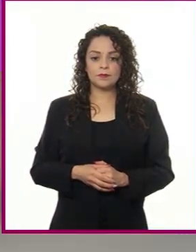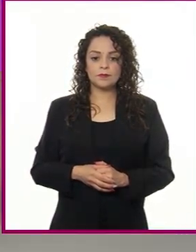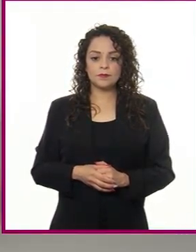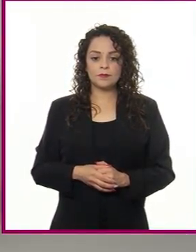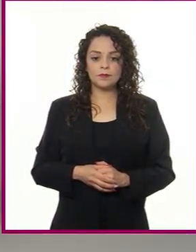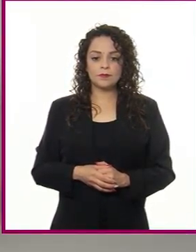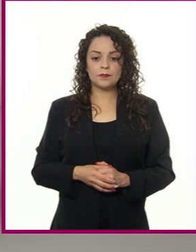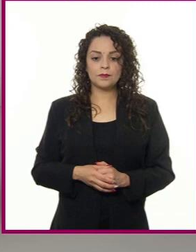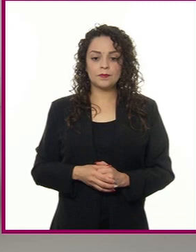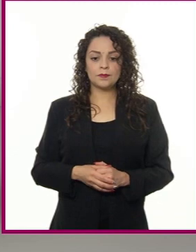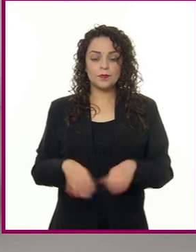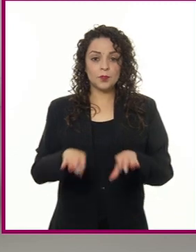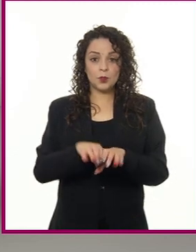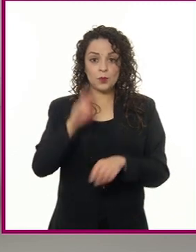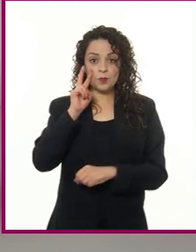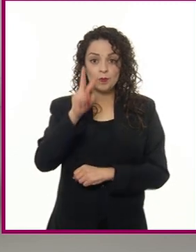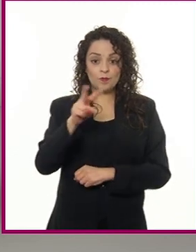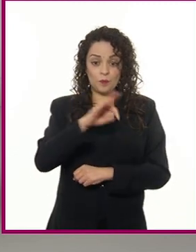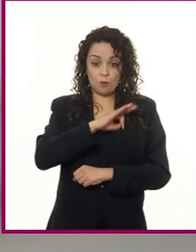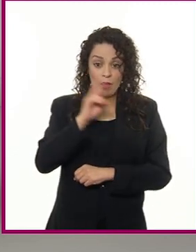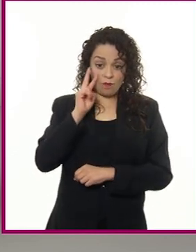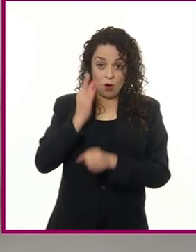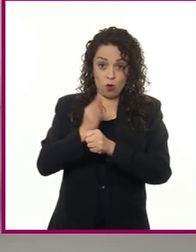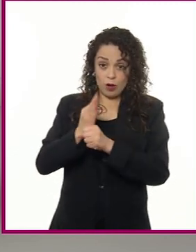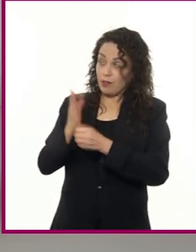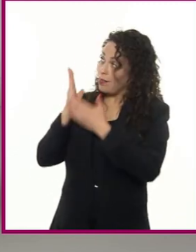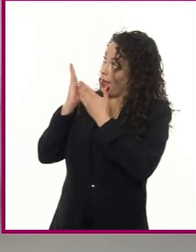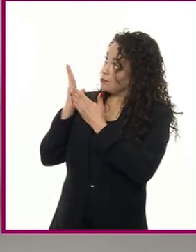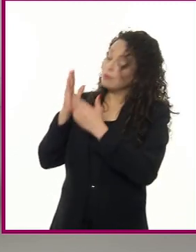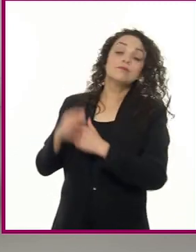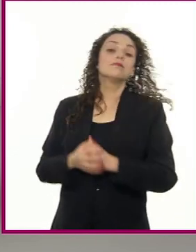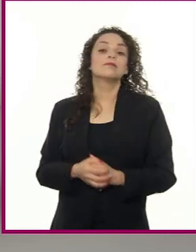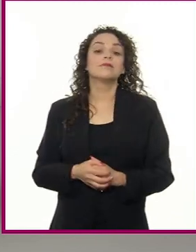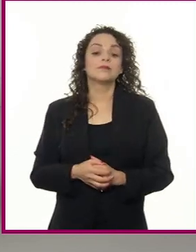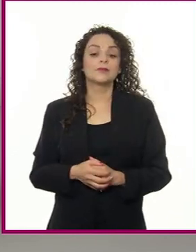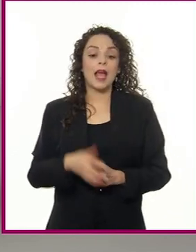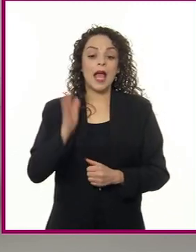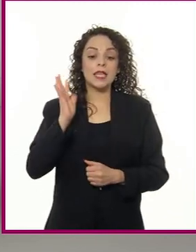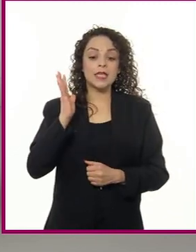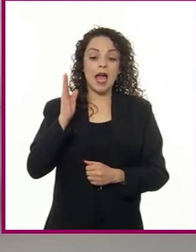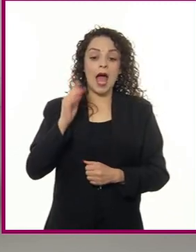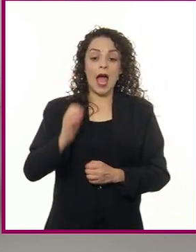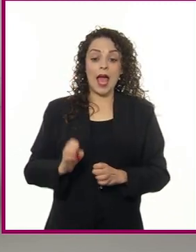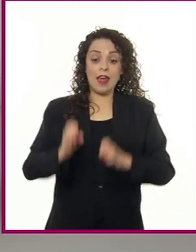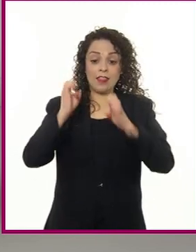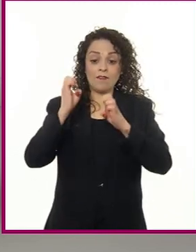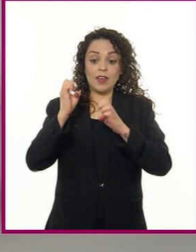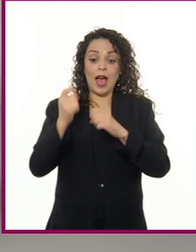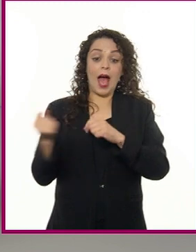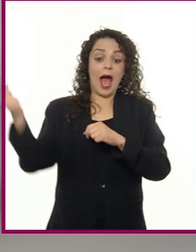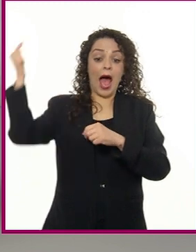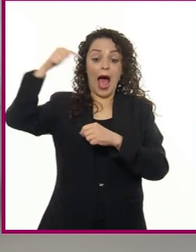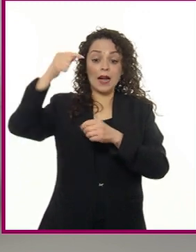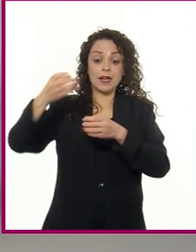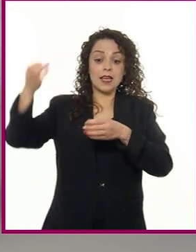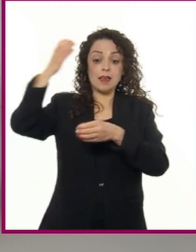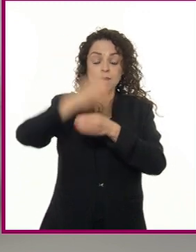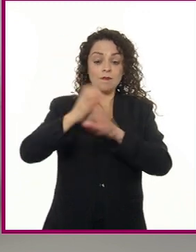¿Qué te parece? Aquí ya podemos verlo instalado en la parte de arriba del edificio.